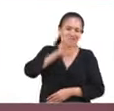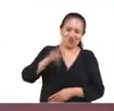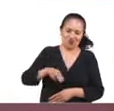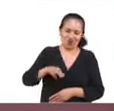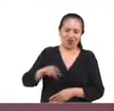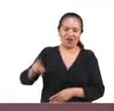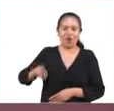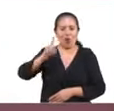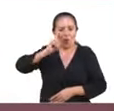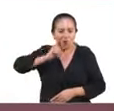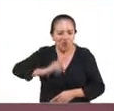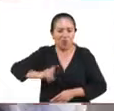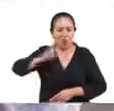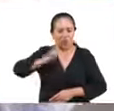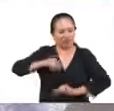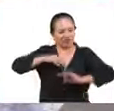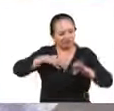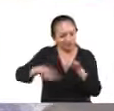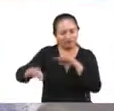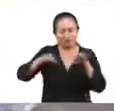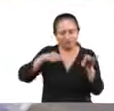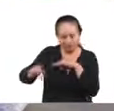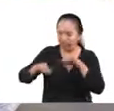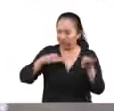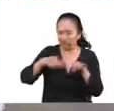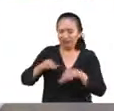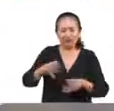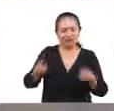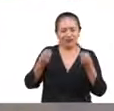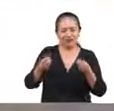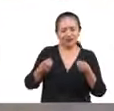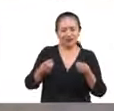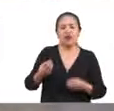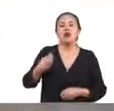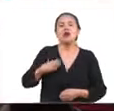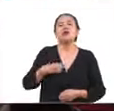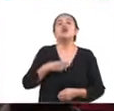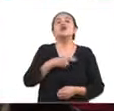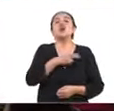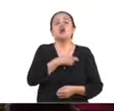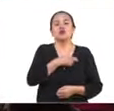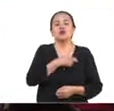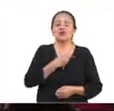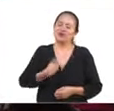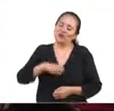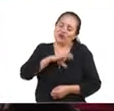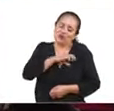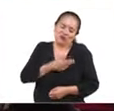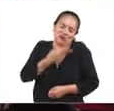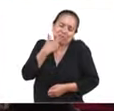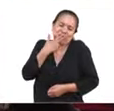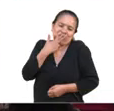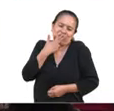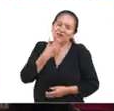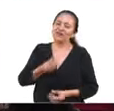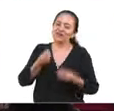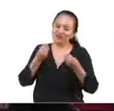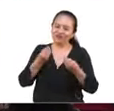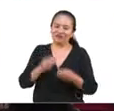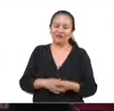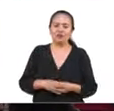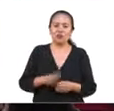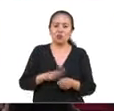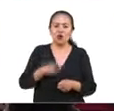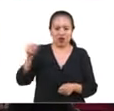Es mujer, es trabajadora, es una mujer de convicciones y nosotros la queremos mucho porque así